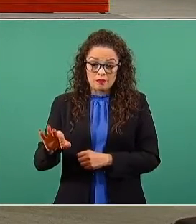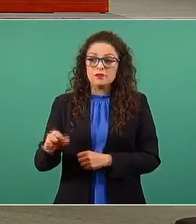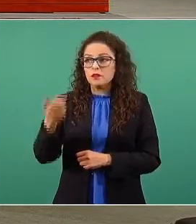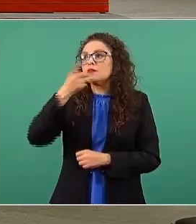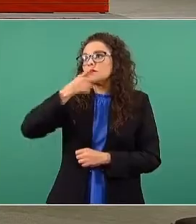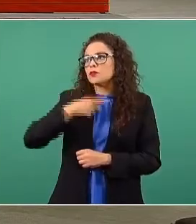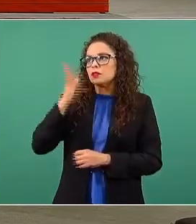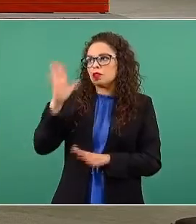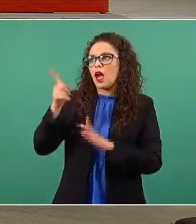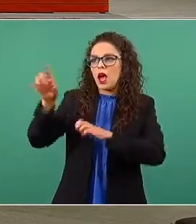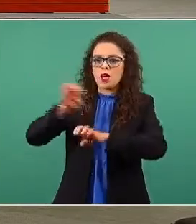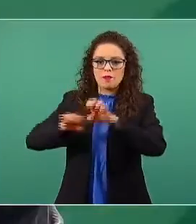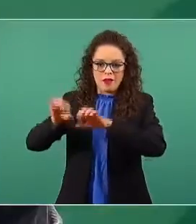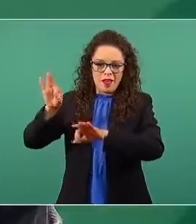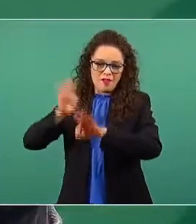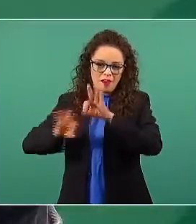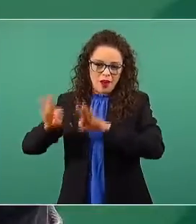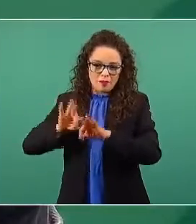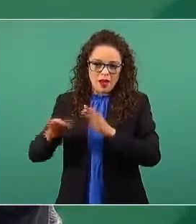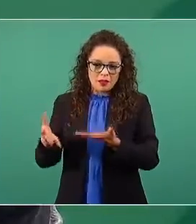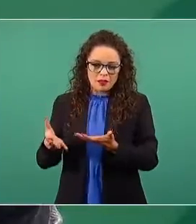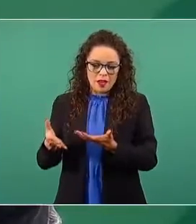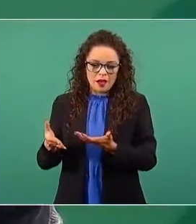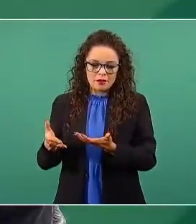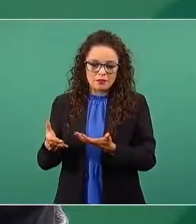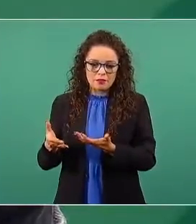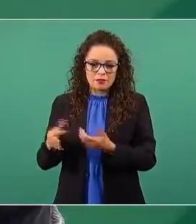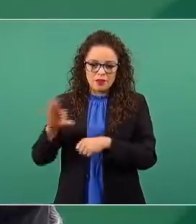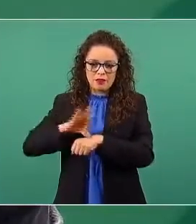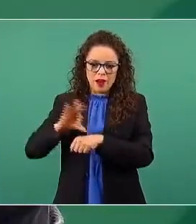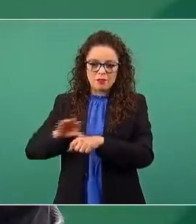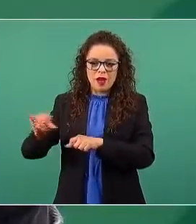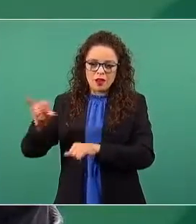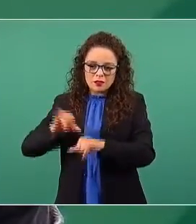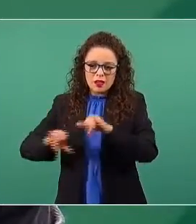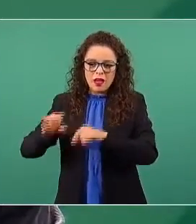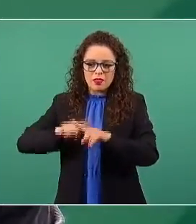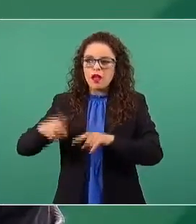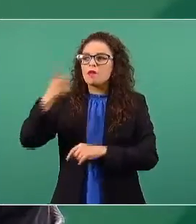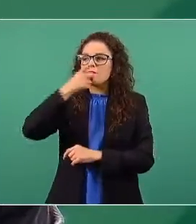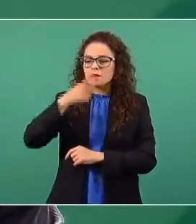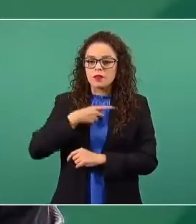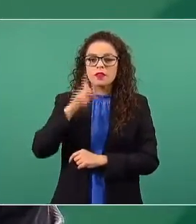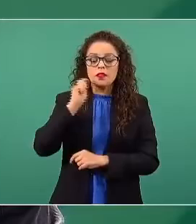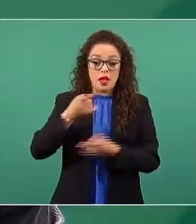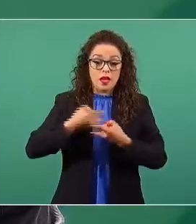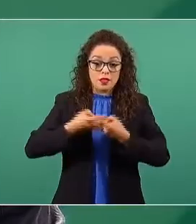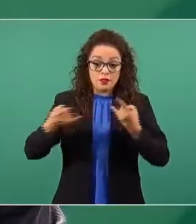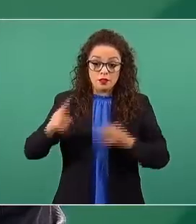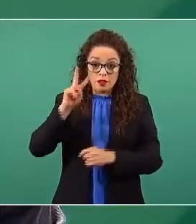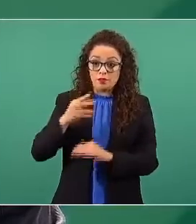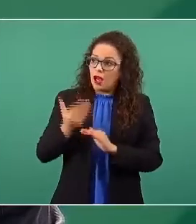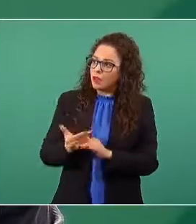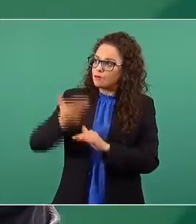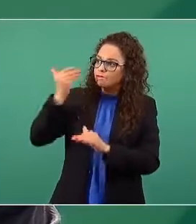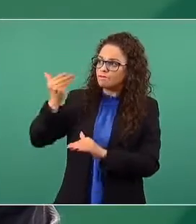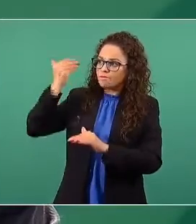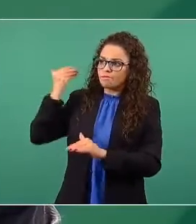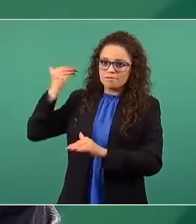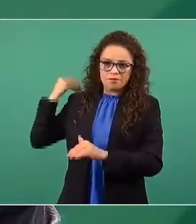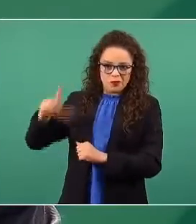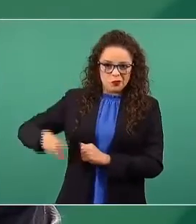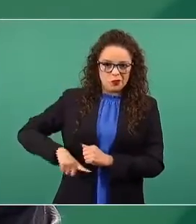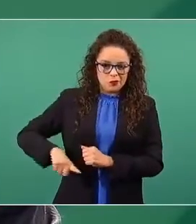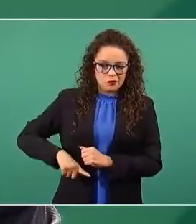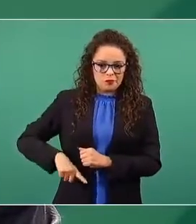farmacéutica, la Cámara Nacional de la Industria Farmacéutica nos lo ha expresado como historia previa de administraciones anteriores. Algunos